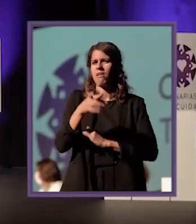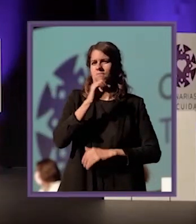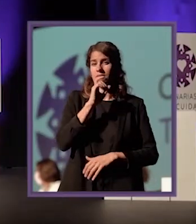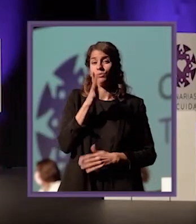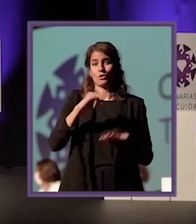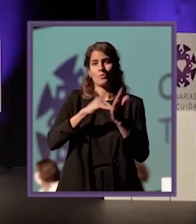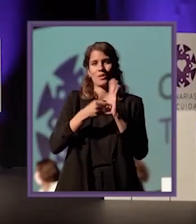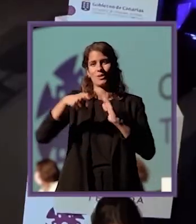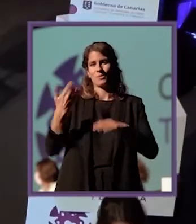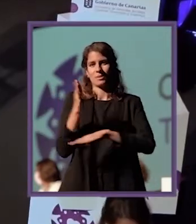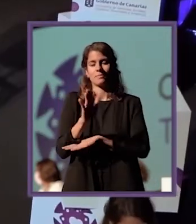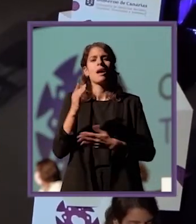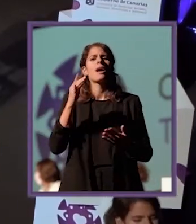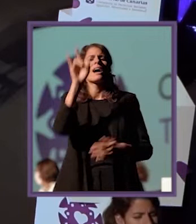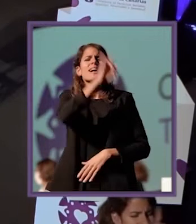Cuida?